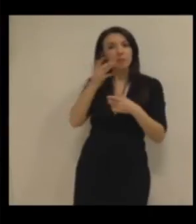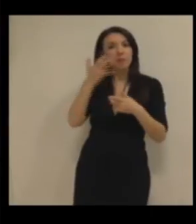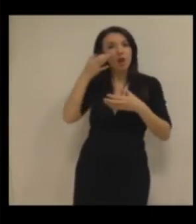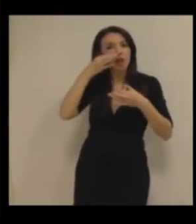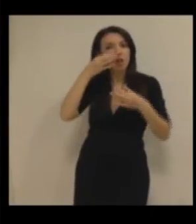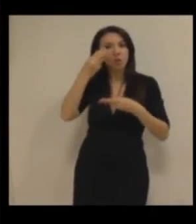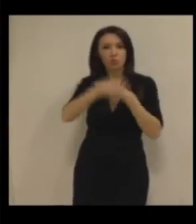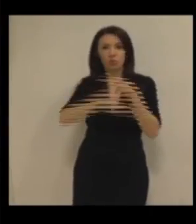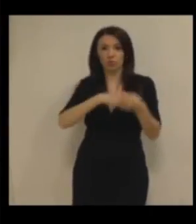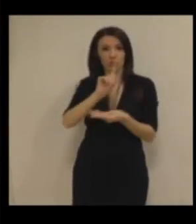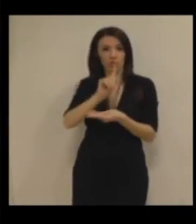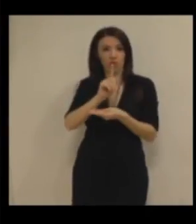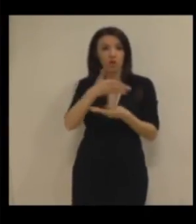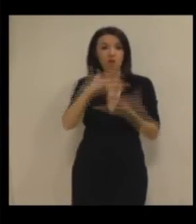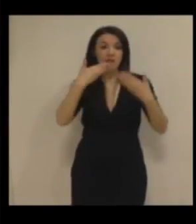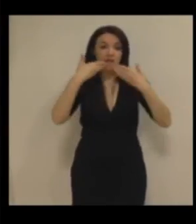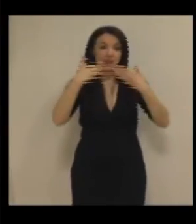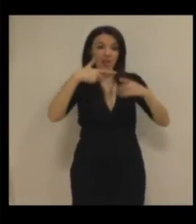esta herramienta contribuye